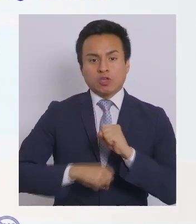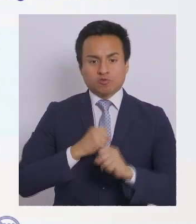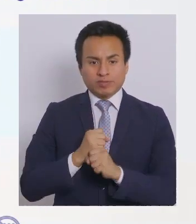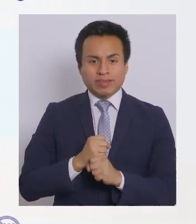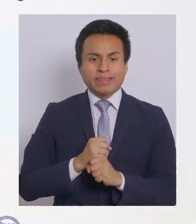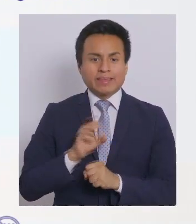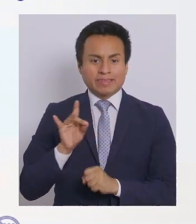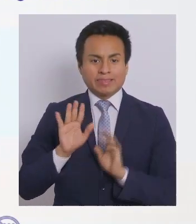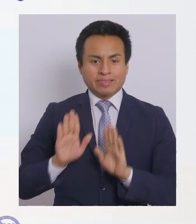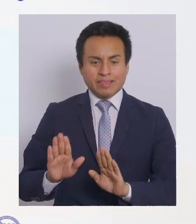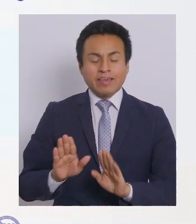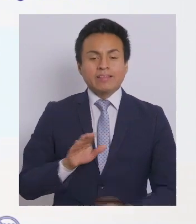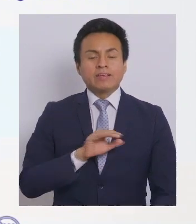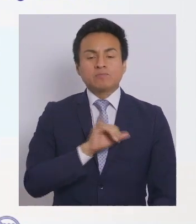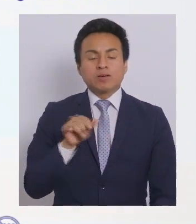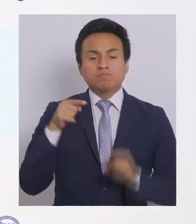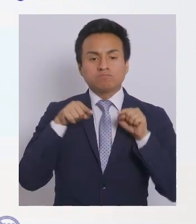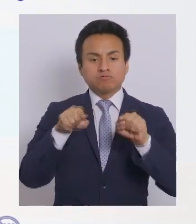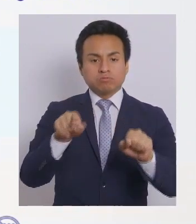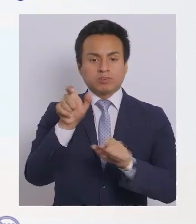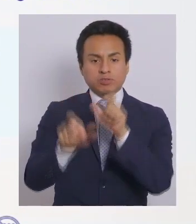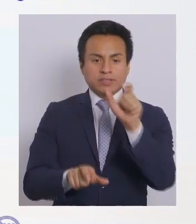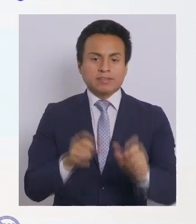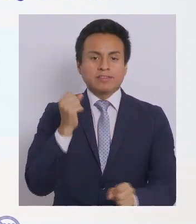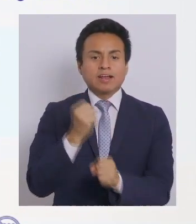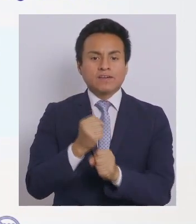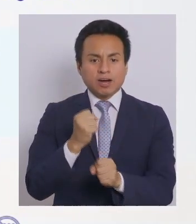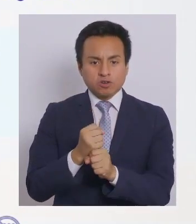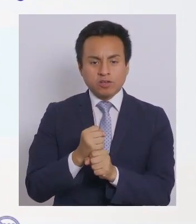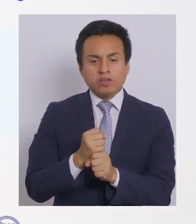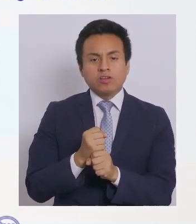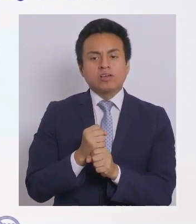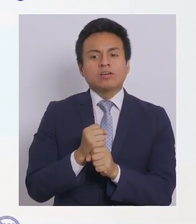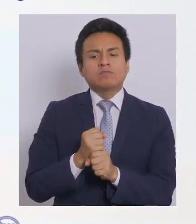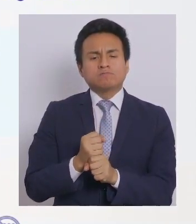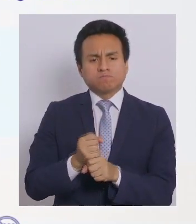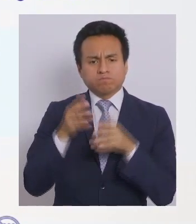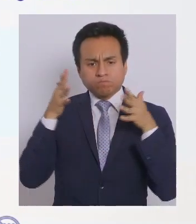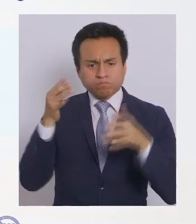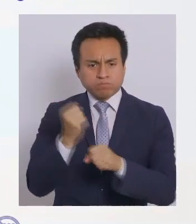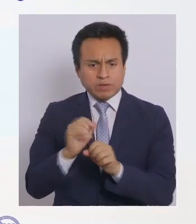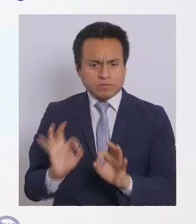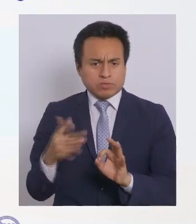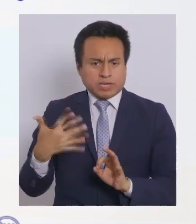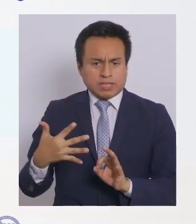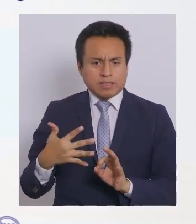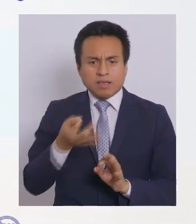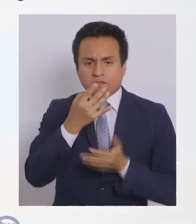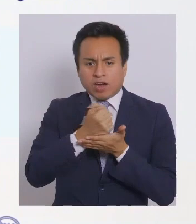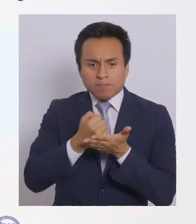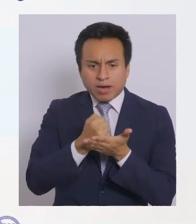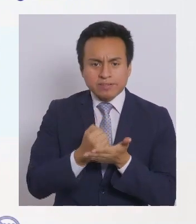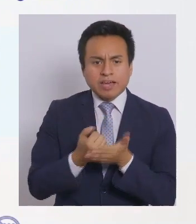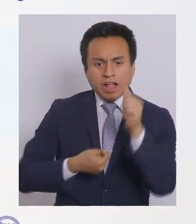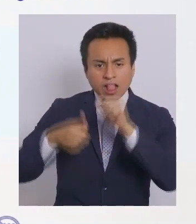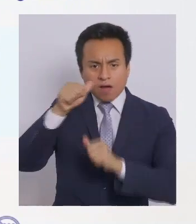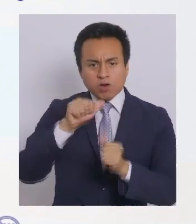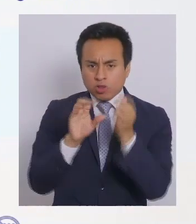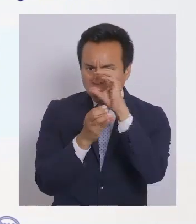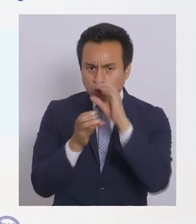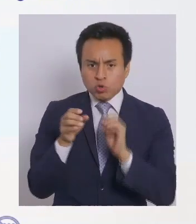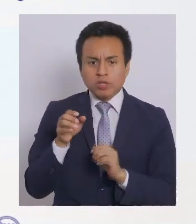paralelamente se vacunarán con funciones esenciales personal de farmacia personal de laboratorio